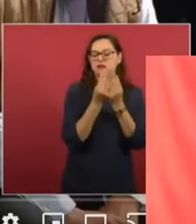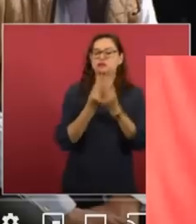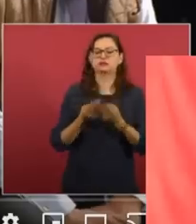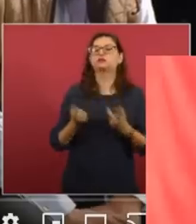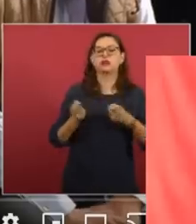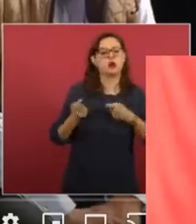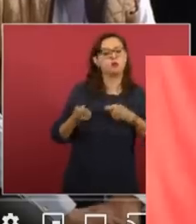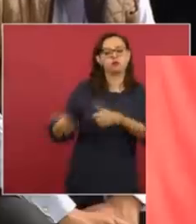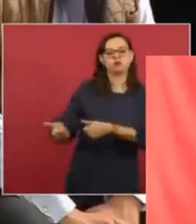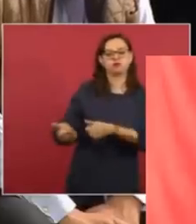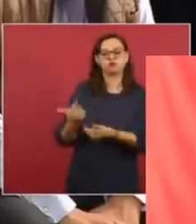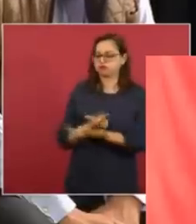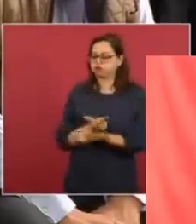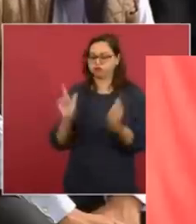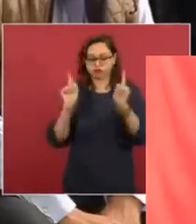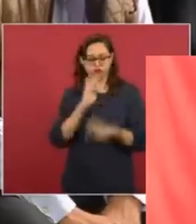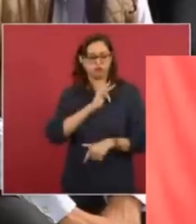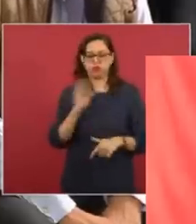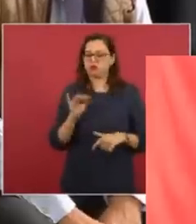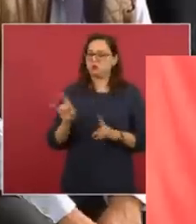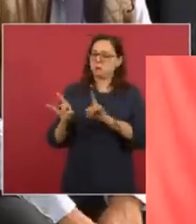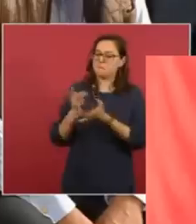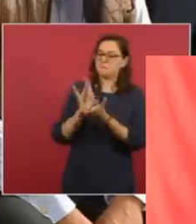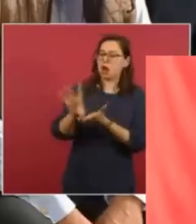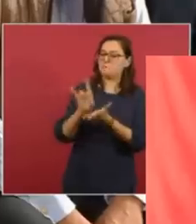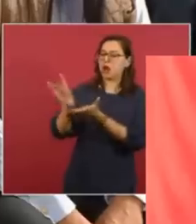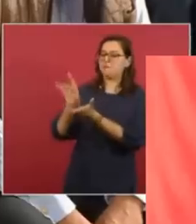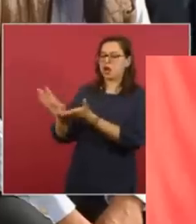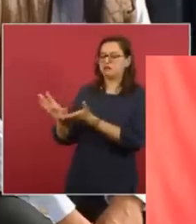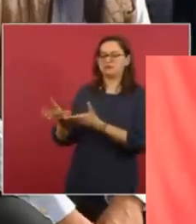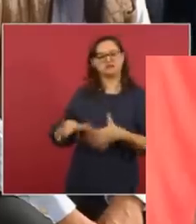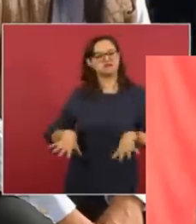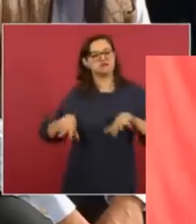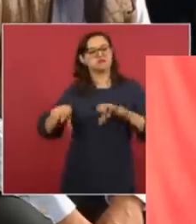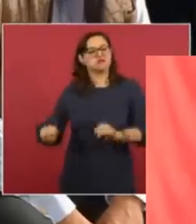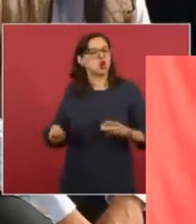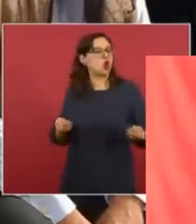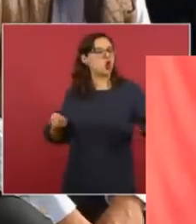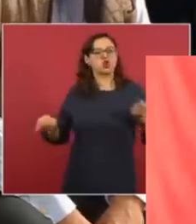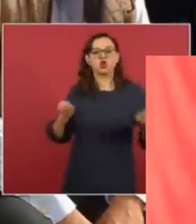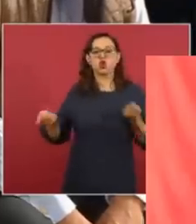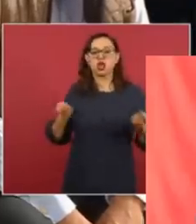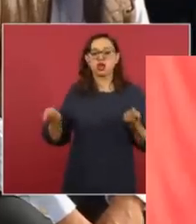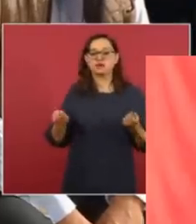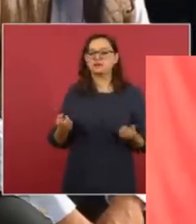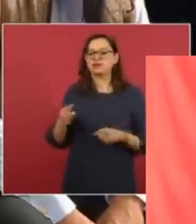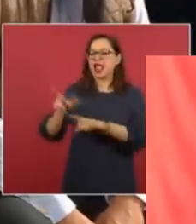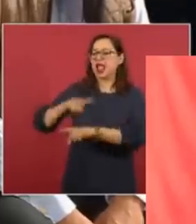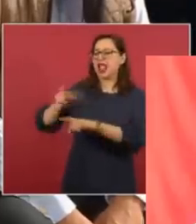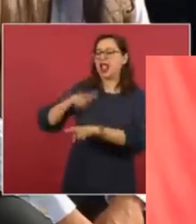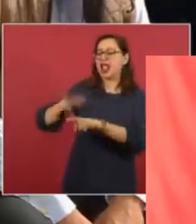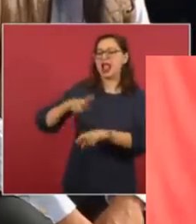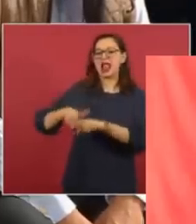de que pueden hacer lo que quieran y apoderarse de los territorios y burlarse al grado de subirla en las redes sociales lo que